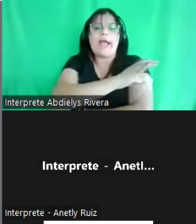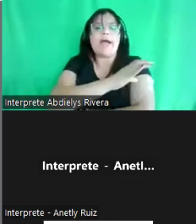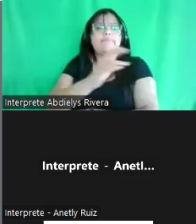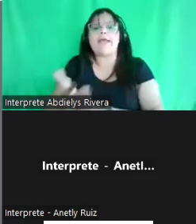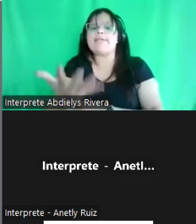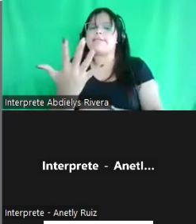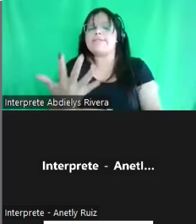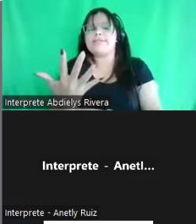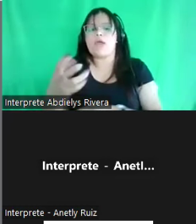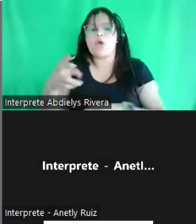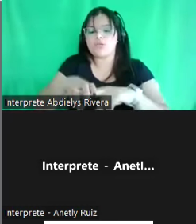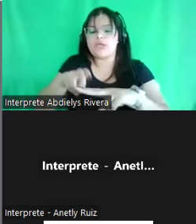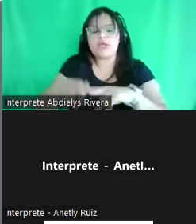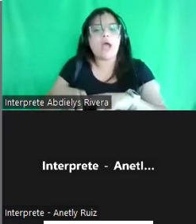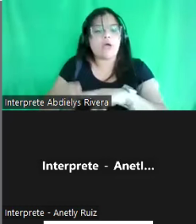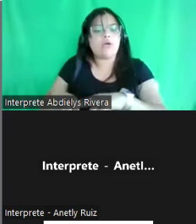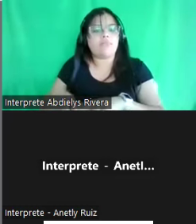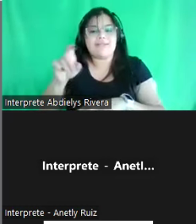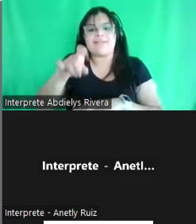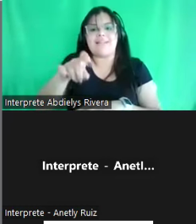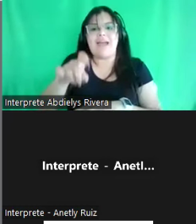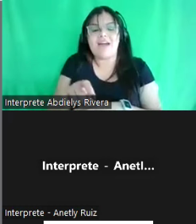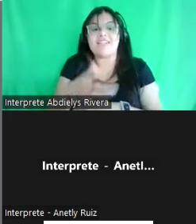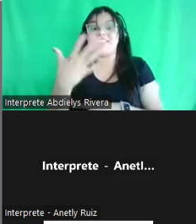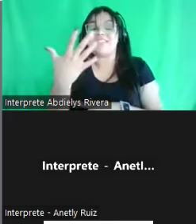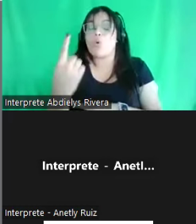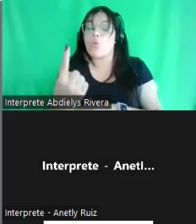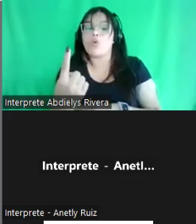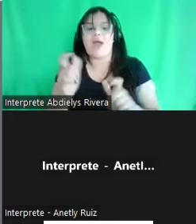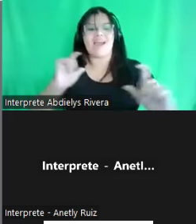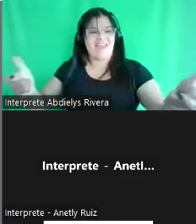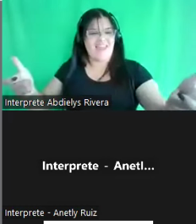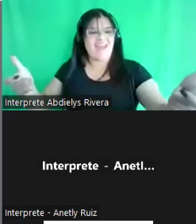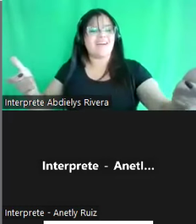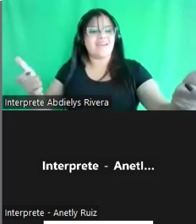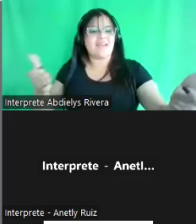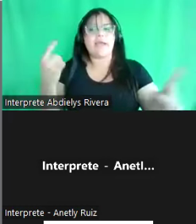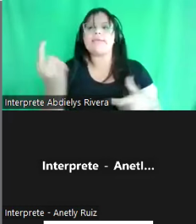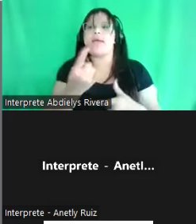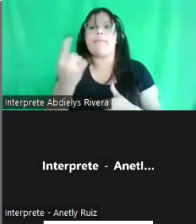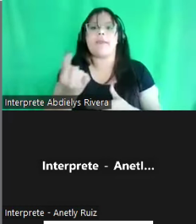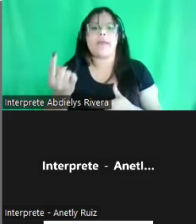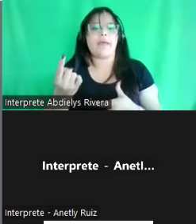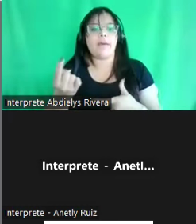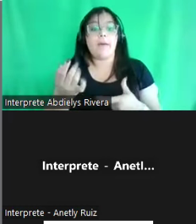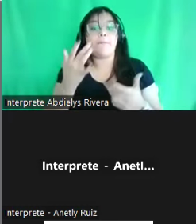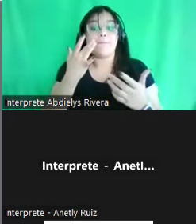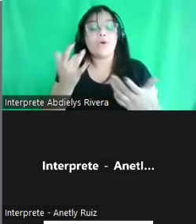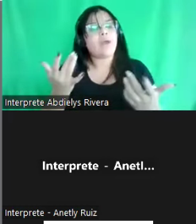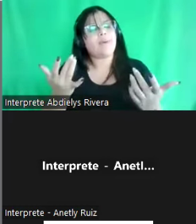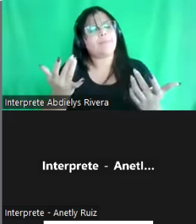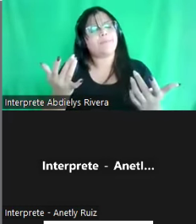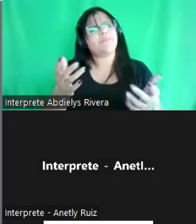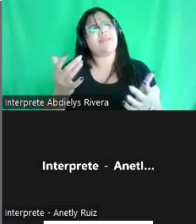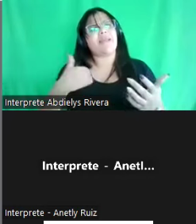5 sillas bariátricas. Así es que, y las sillas bariátricas estaban ocupadas todo el tiempo. ¿Por qué? Porque la cantidad de pacientes